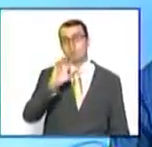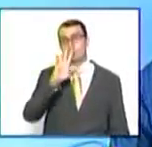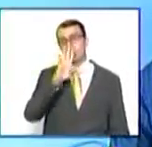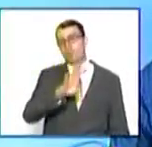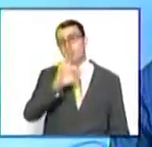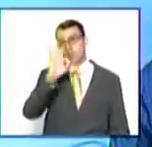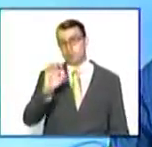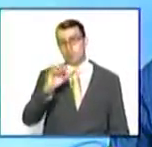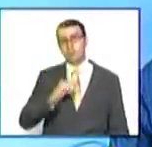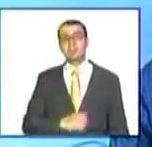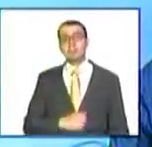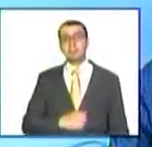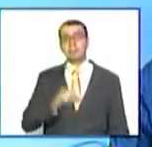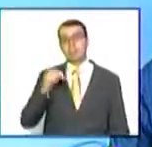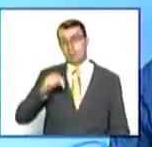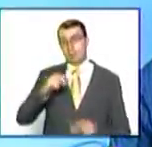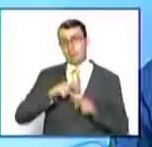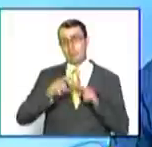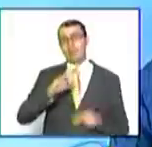880-3848,